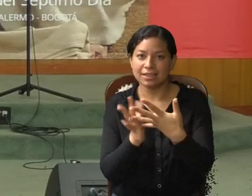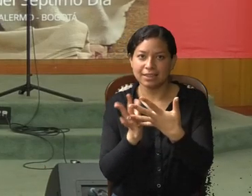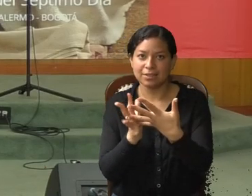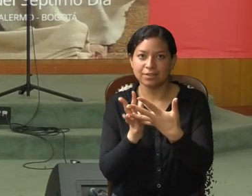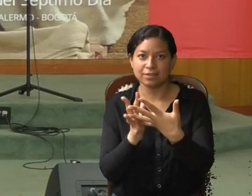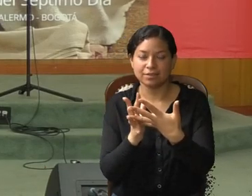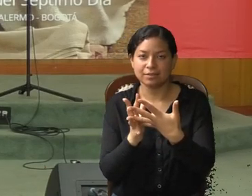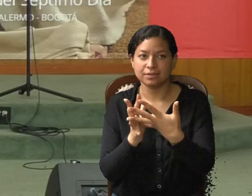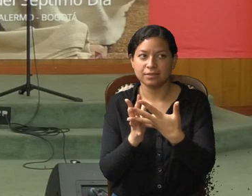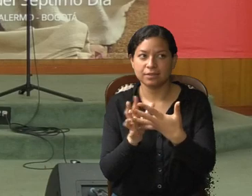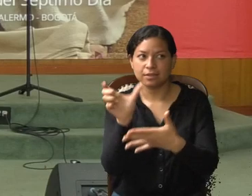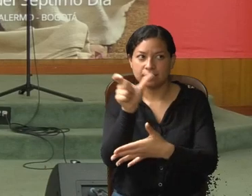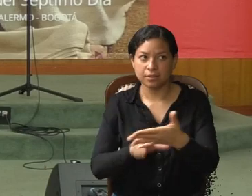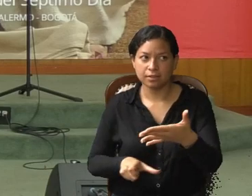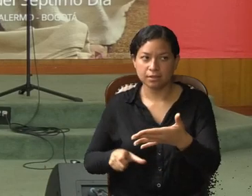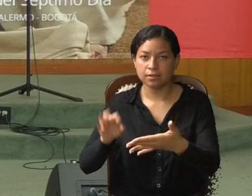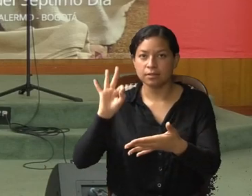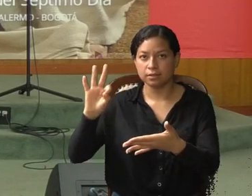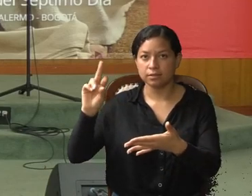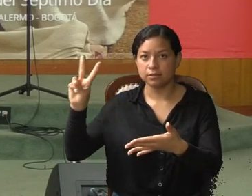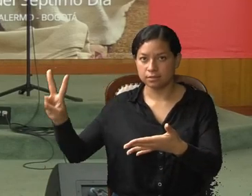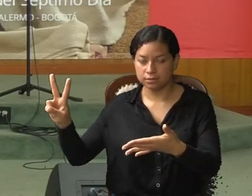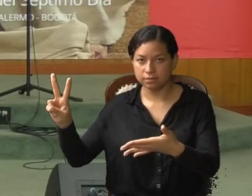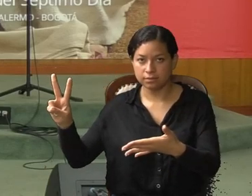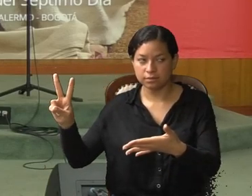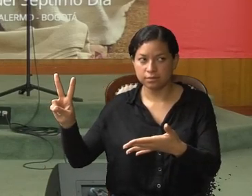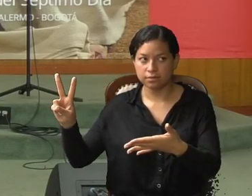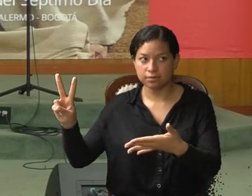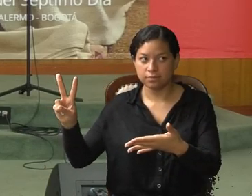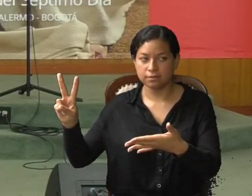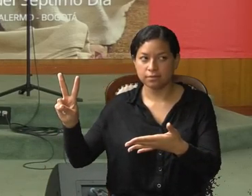Deuteronomio capítulo 32.